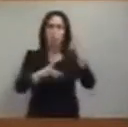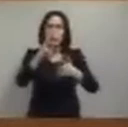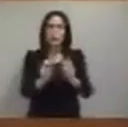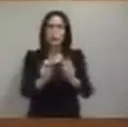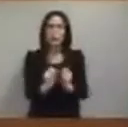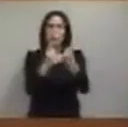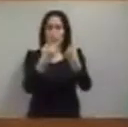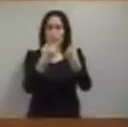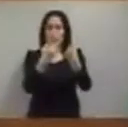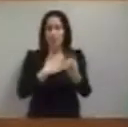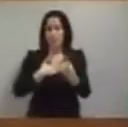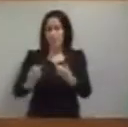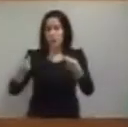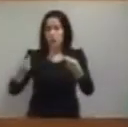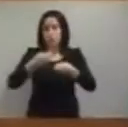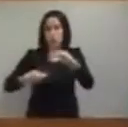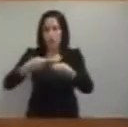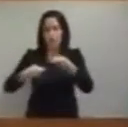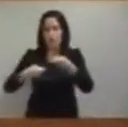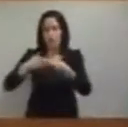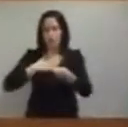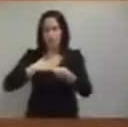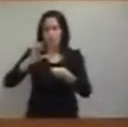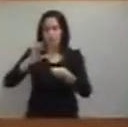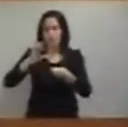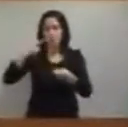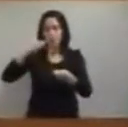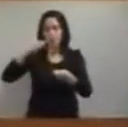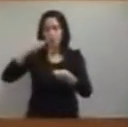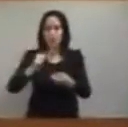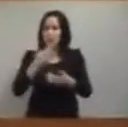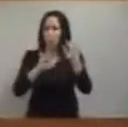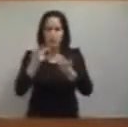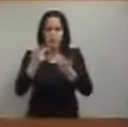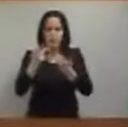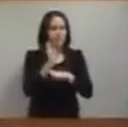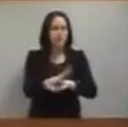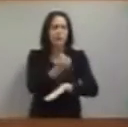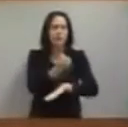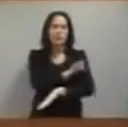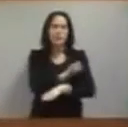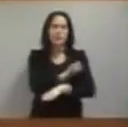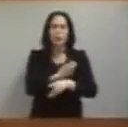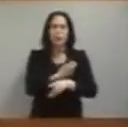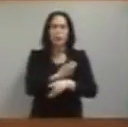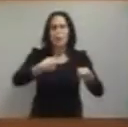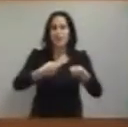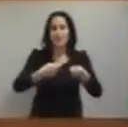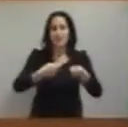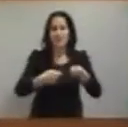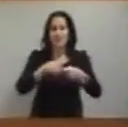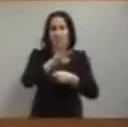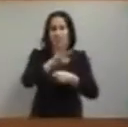de esta sociedad, una sociedad anónima, SOGEPSA, están auditadas, están depositadas en el registro mercantil, cerradas a 31 de diciembre